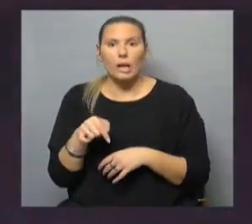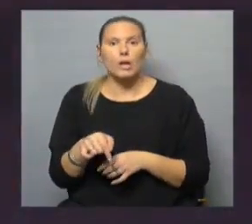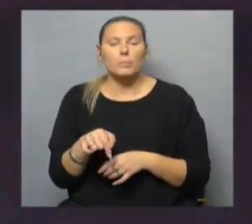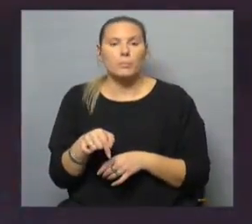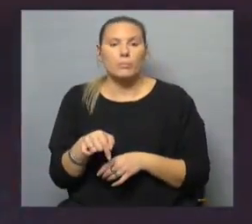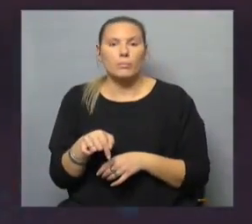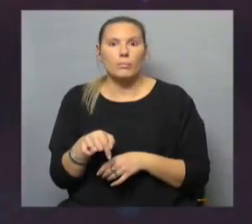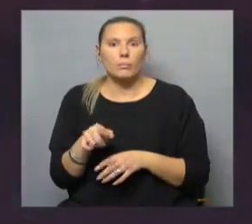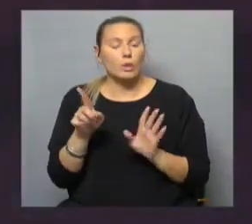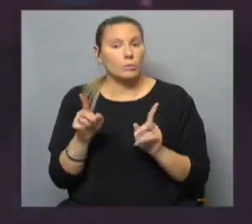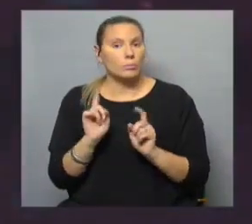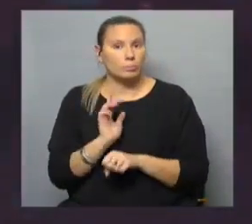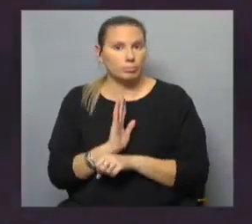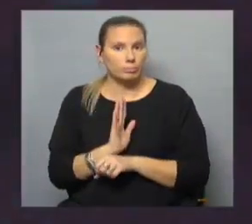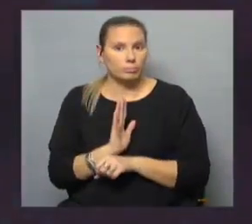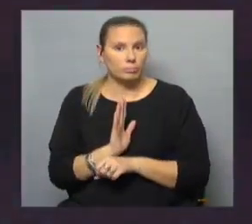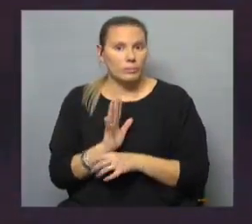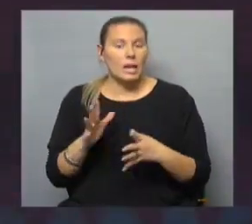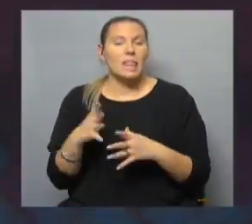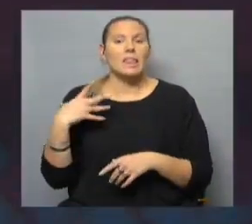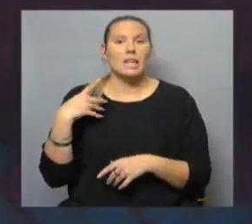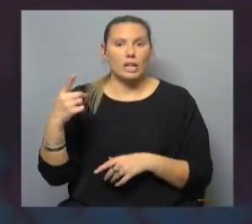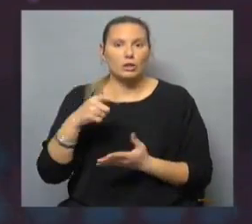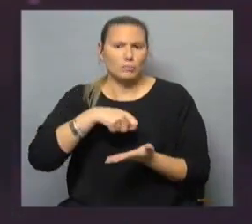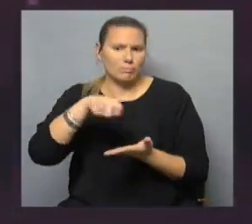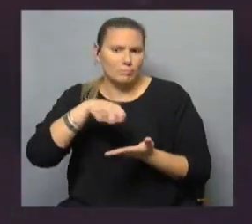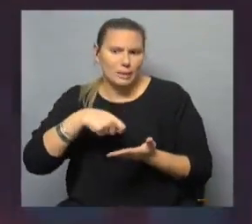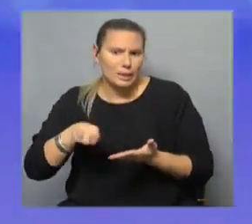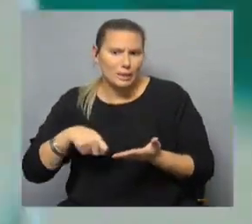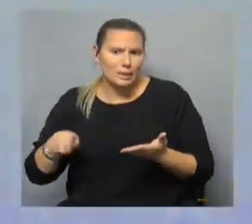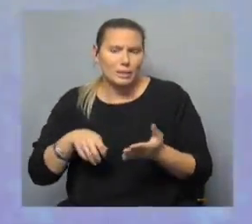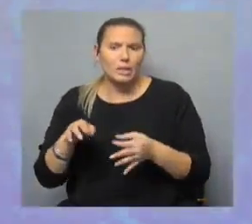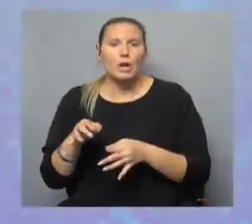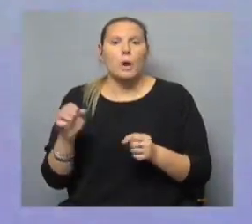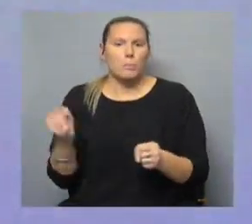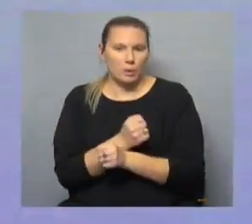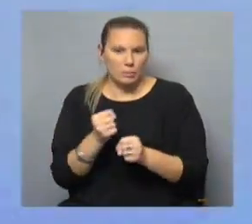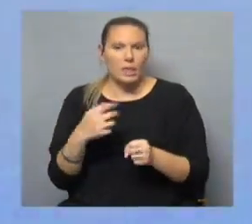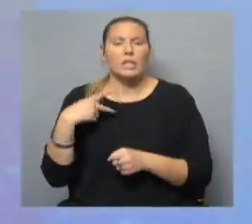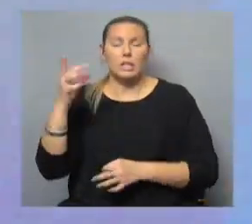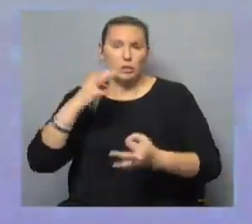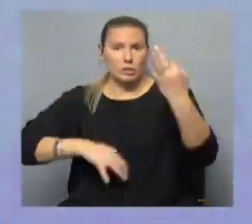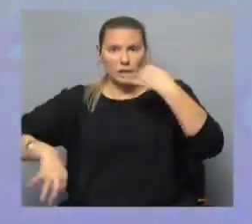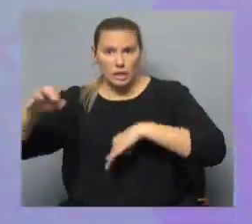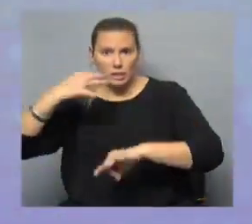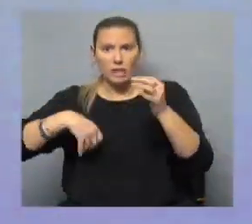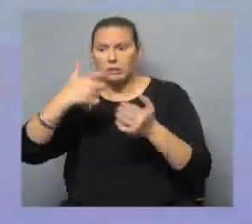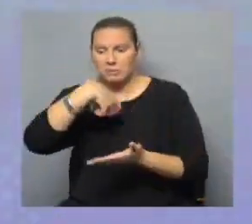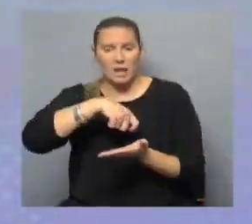tener a un gran director, guionista, bueno, premiado, director de teatro,